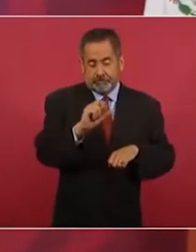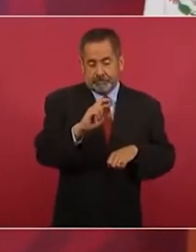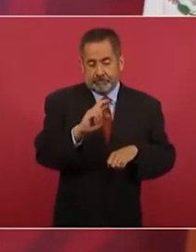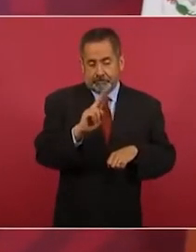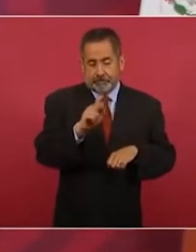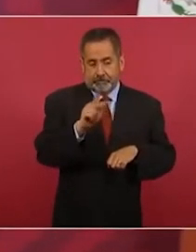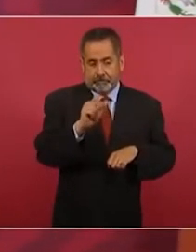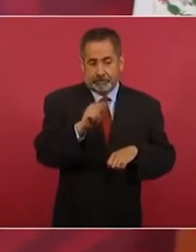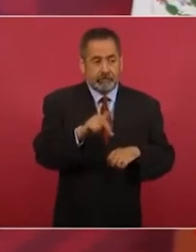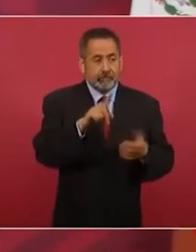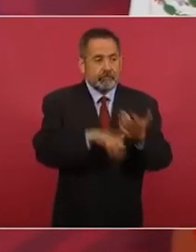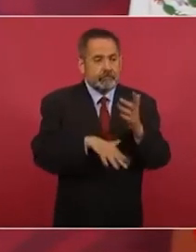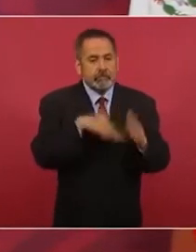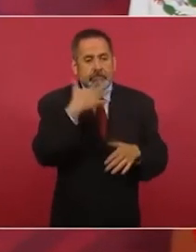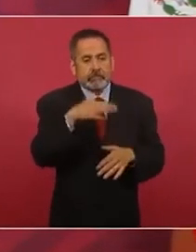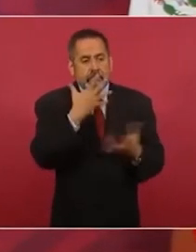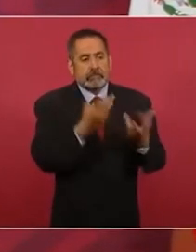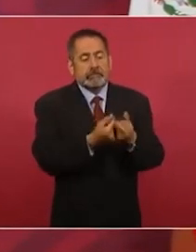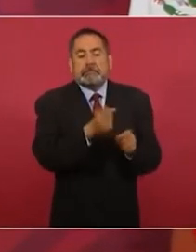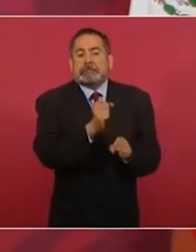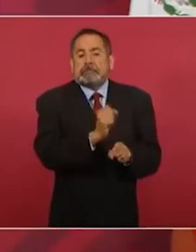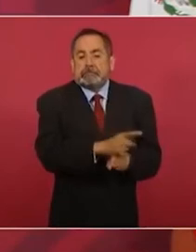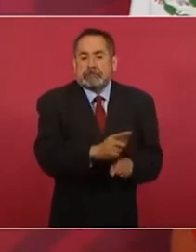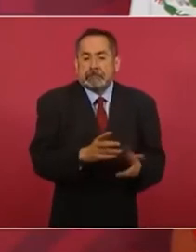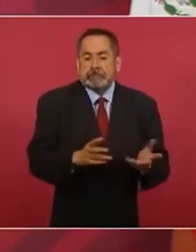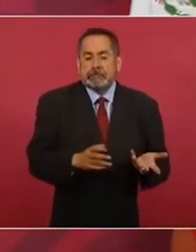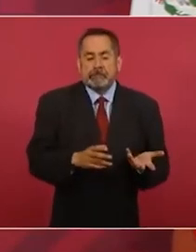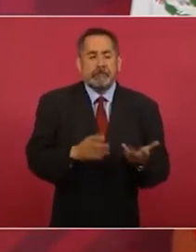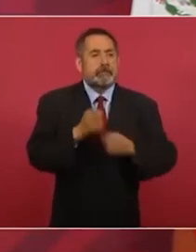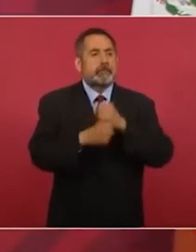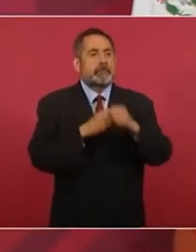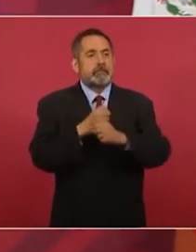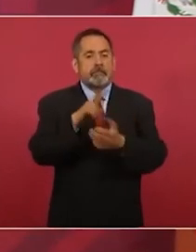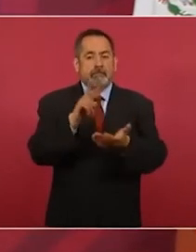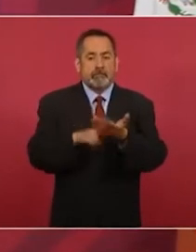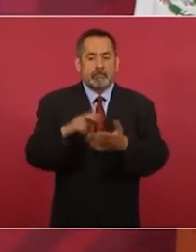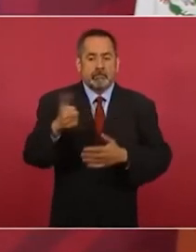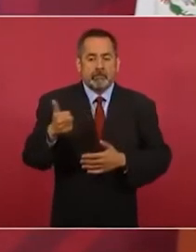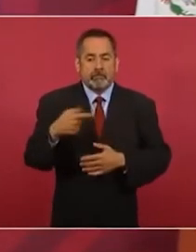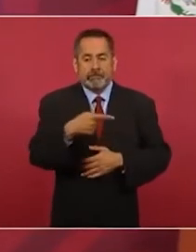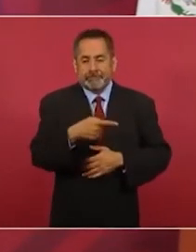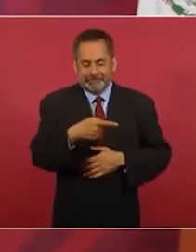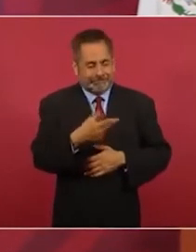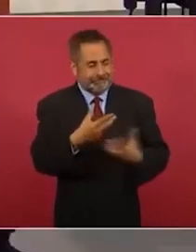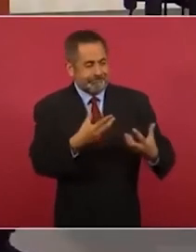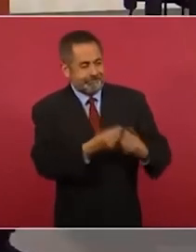estuvo en el fraude del 2006